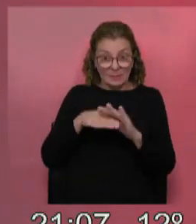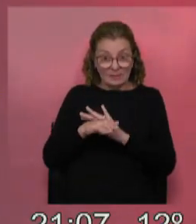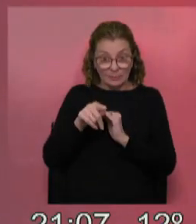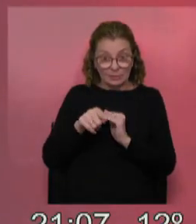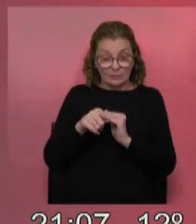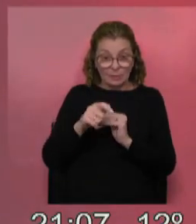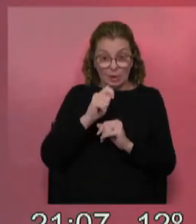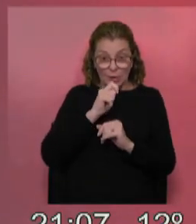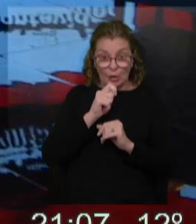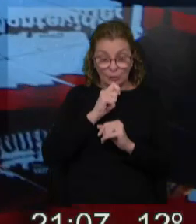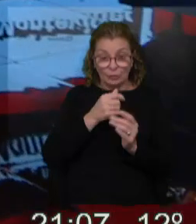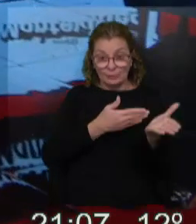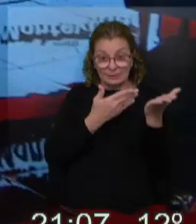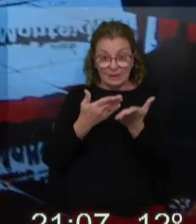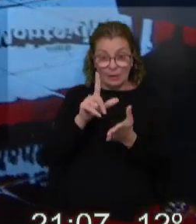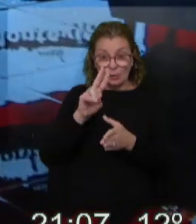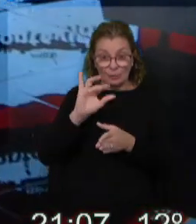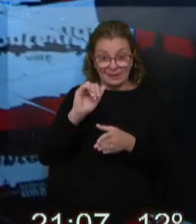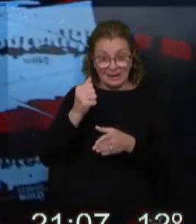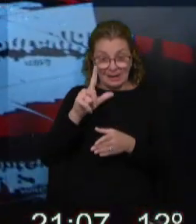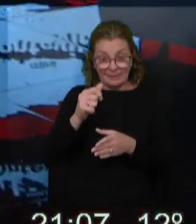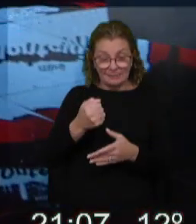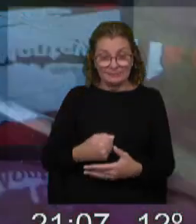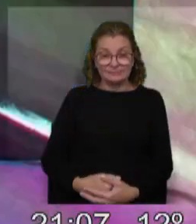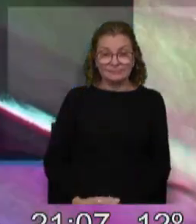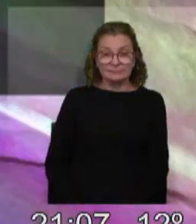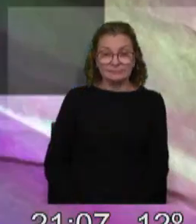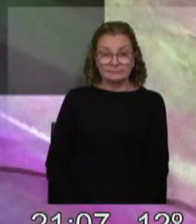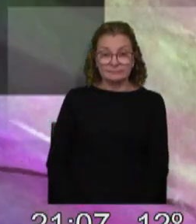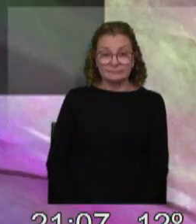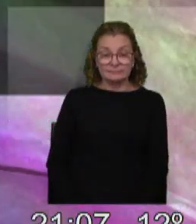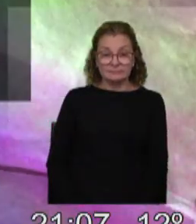lleno en la nota que nos regala Lucila. Lo vemos.